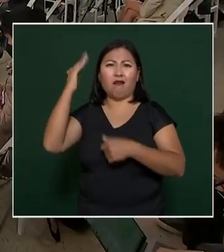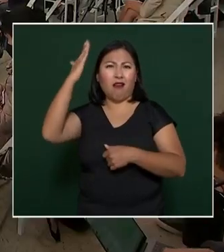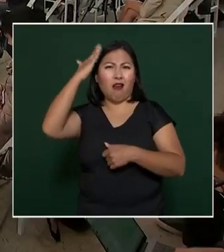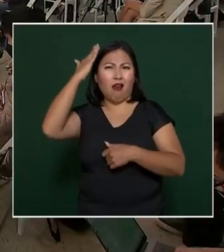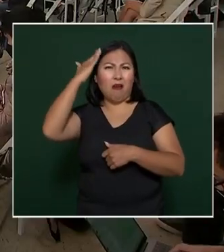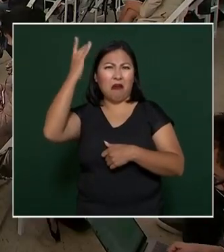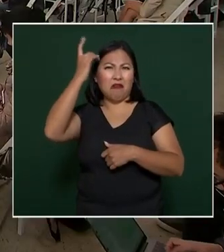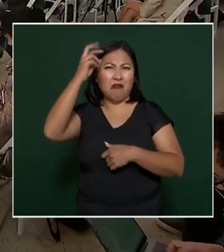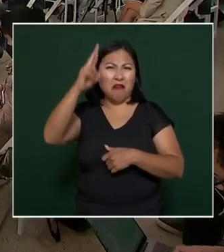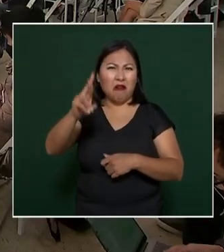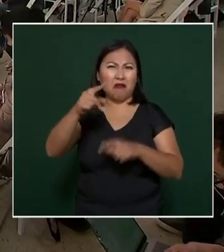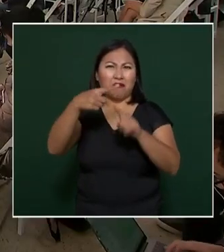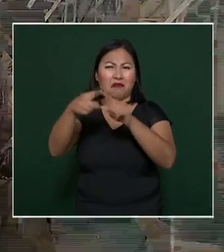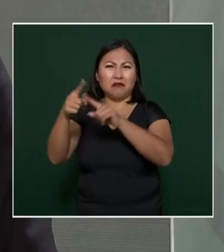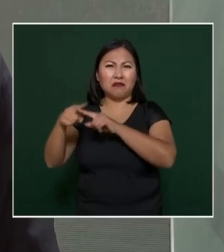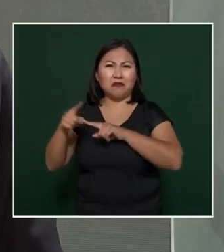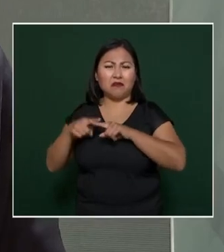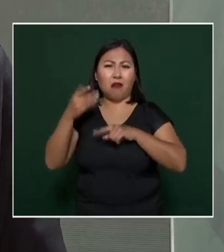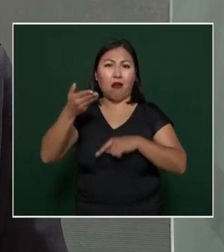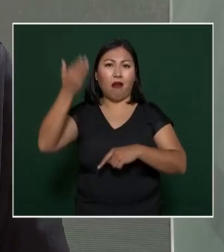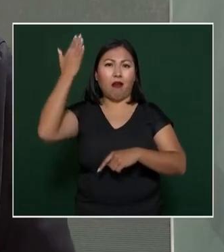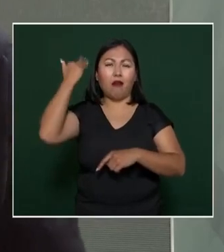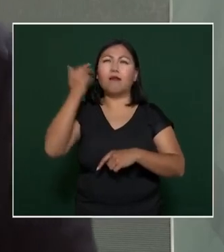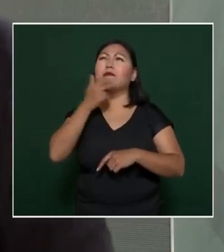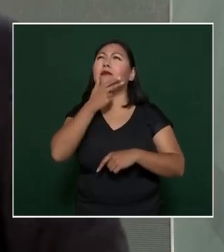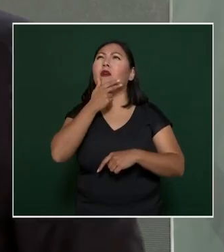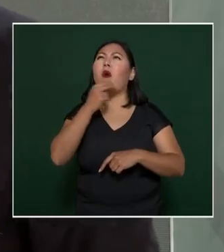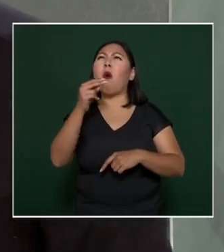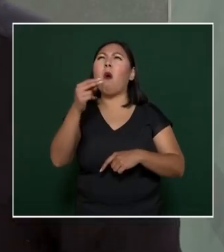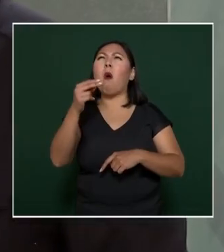llama el que está ahora